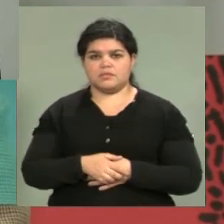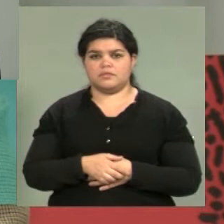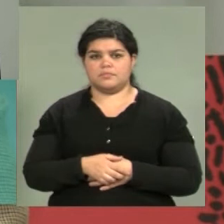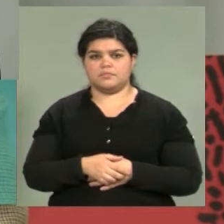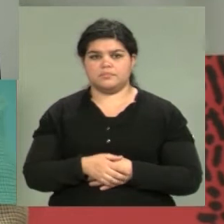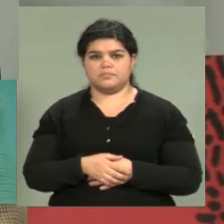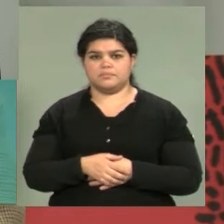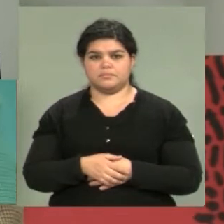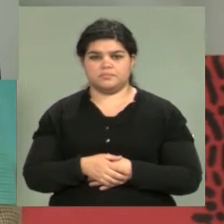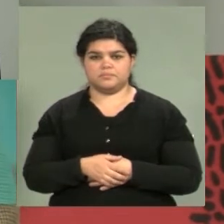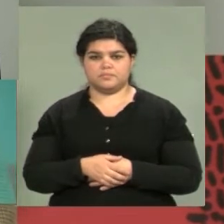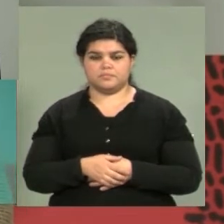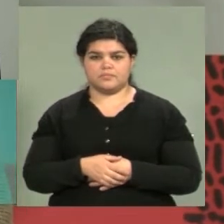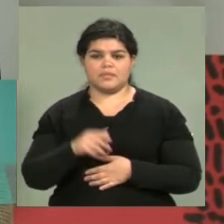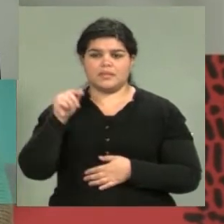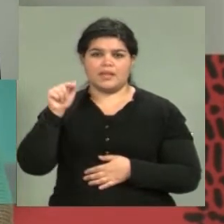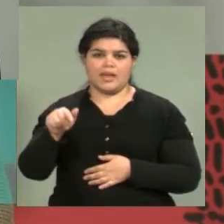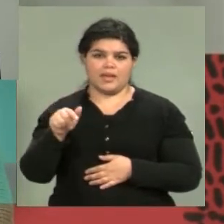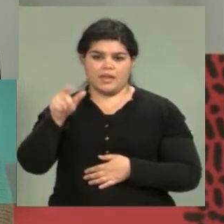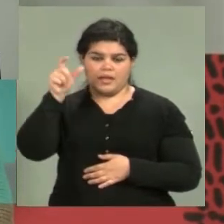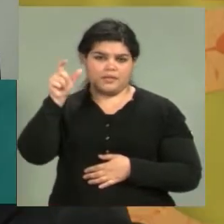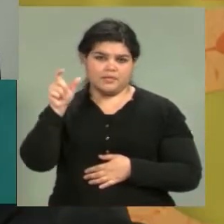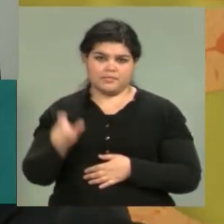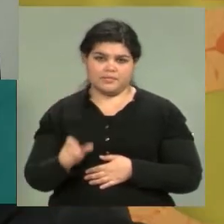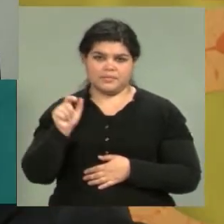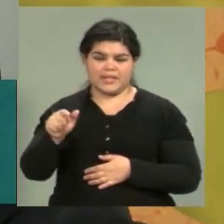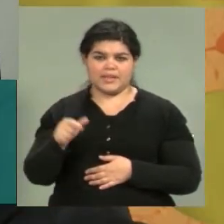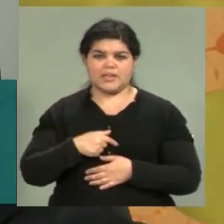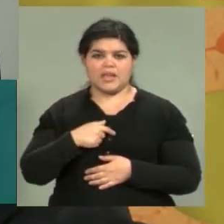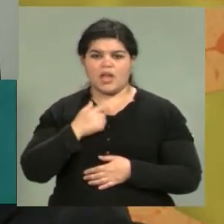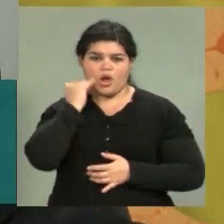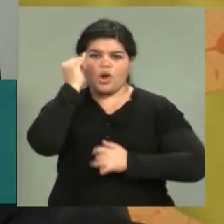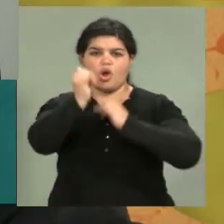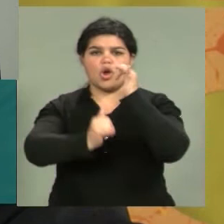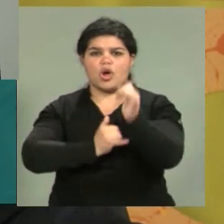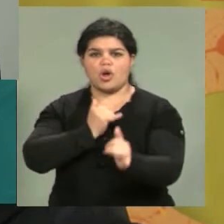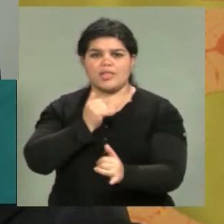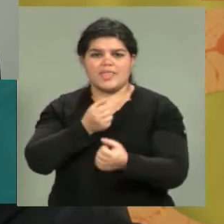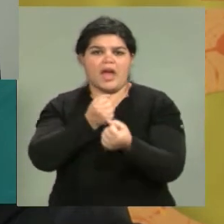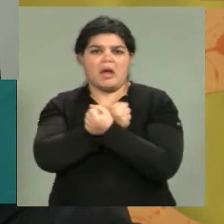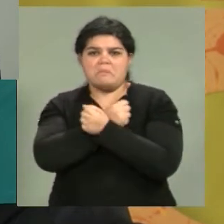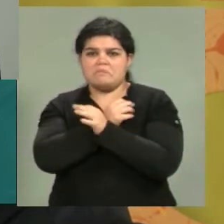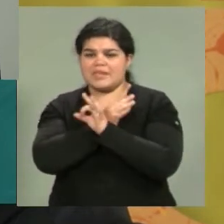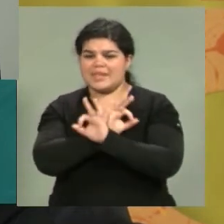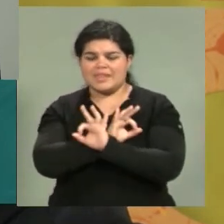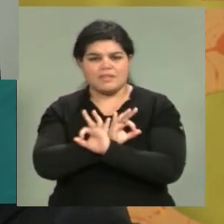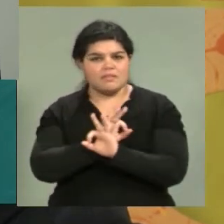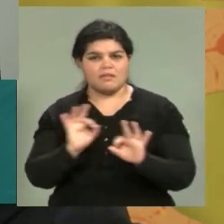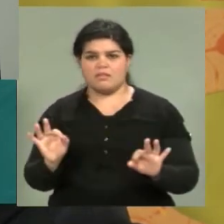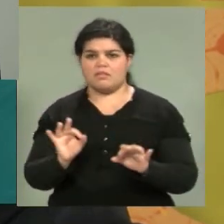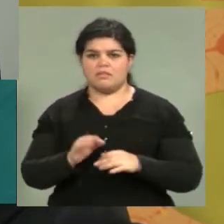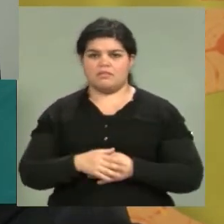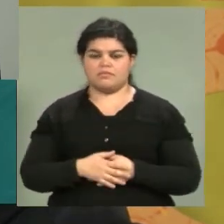imposibilita en todo aspecto de expresarse afectivamente de